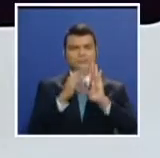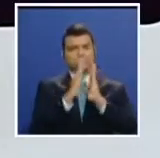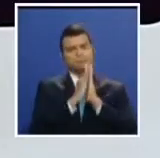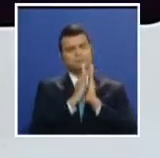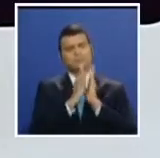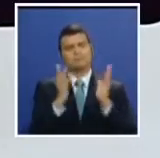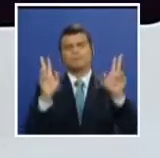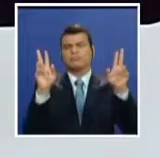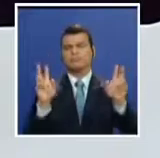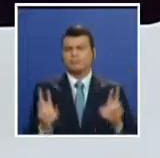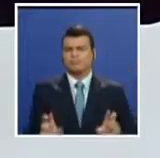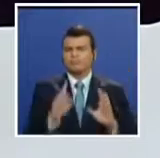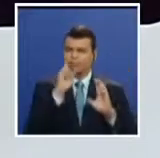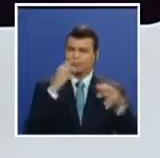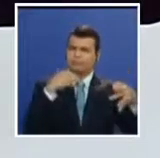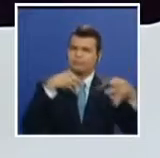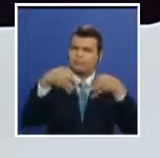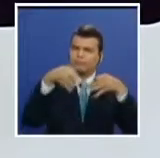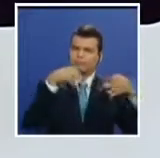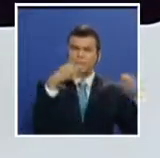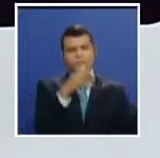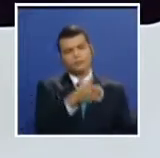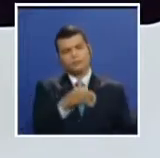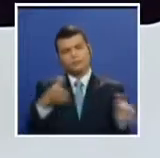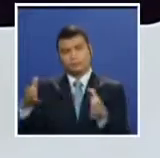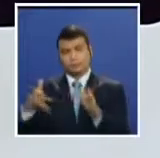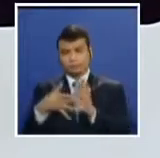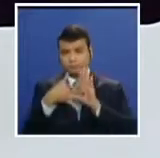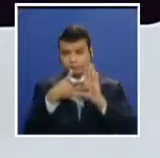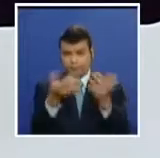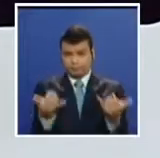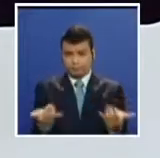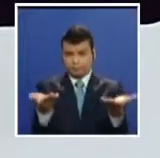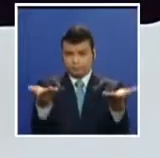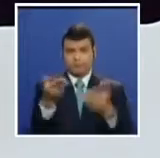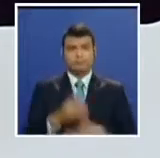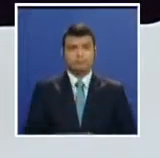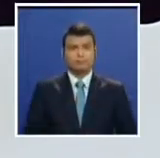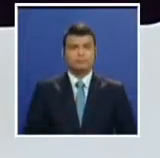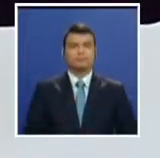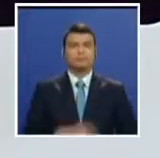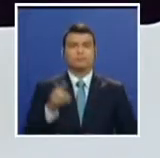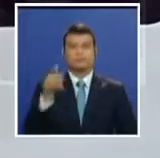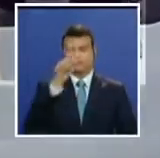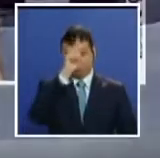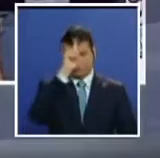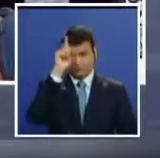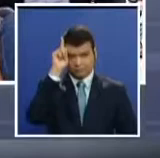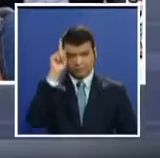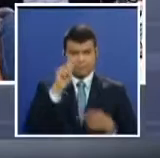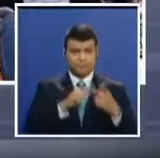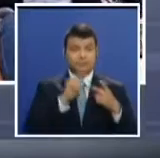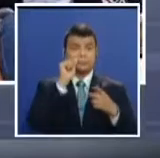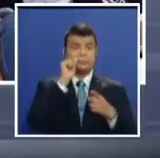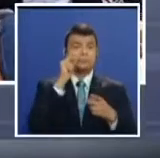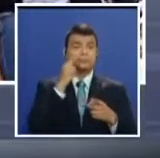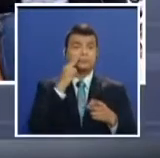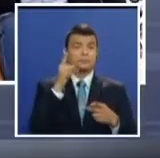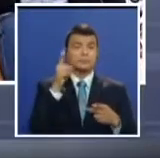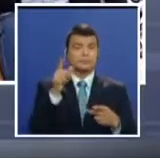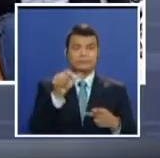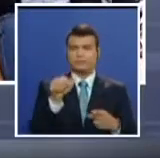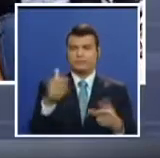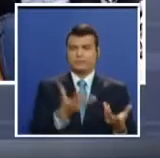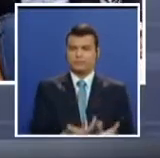cuenten cuáles serán los temas que vamos a tratar en contados minutos ya se encuentra o claudio ramírez y ana maría giraldo en